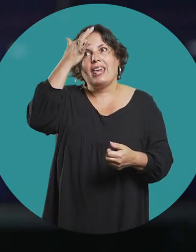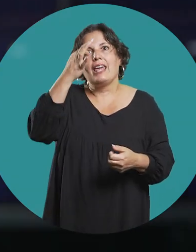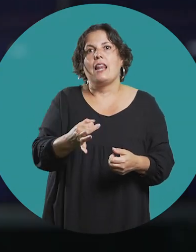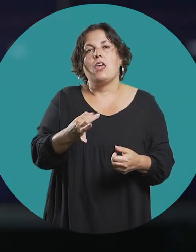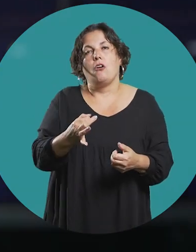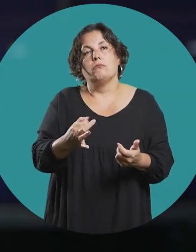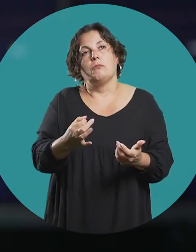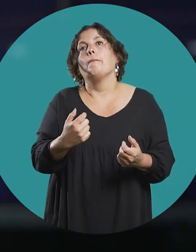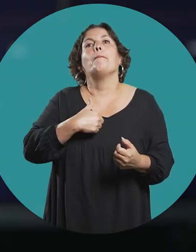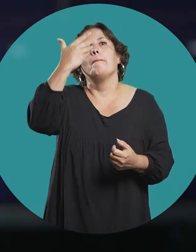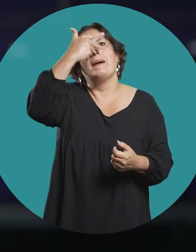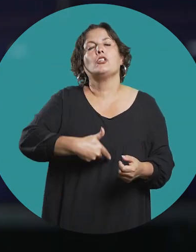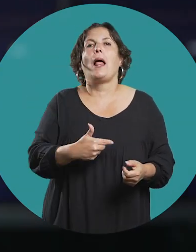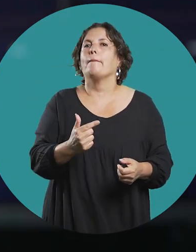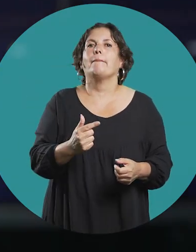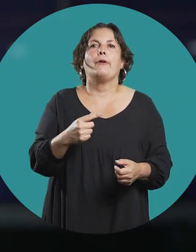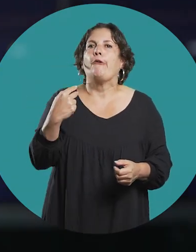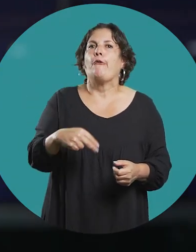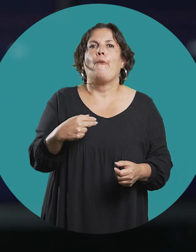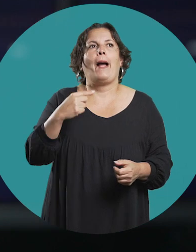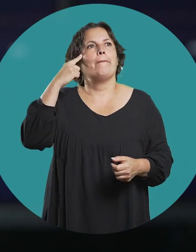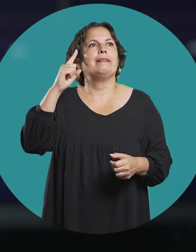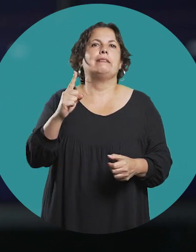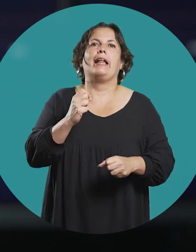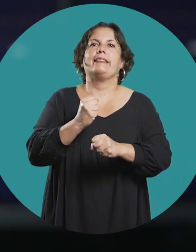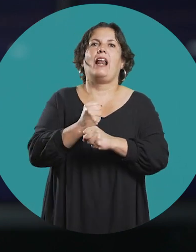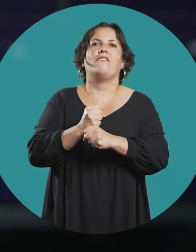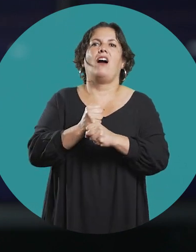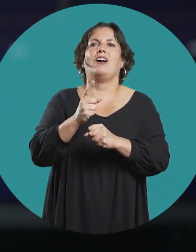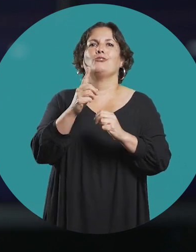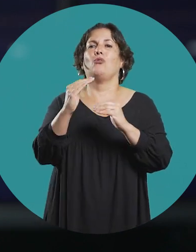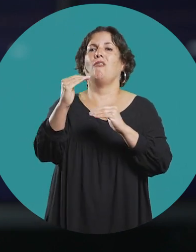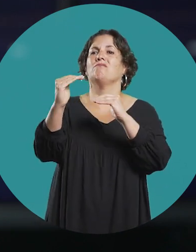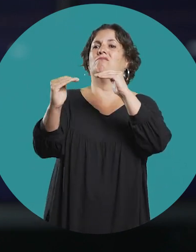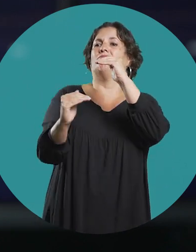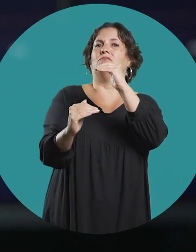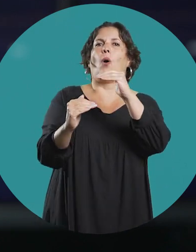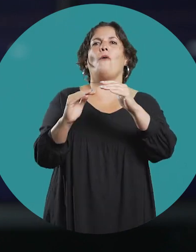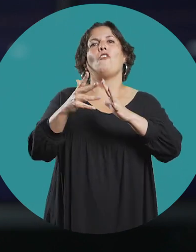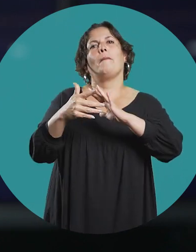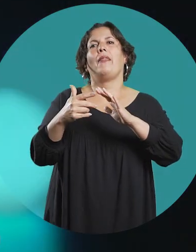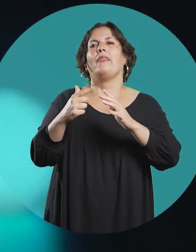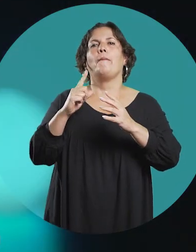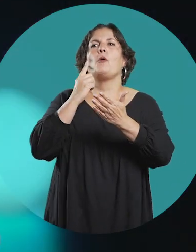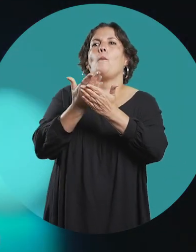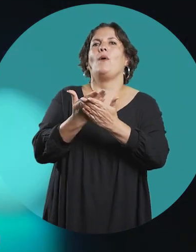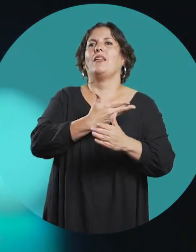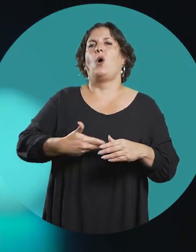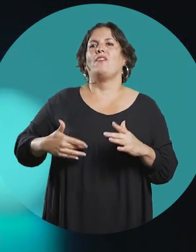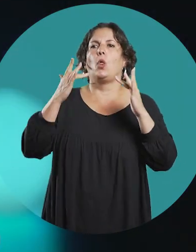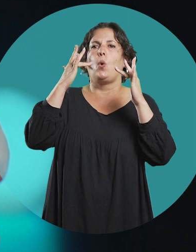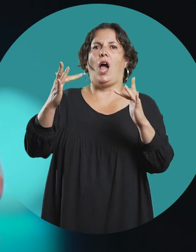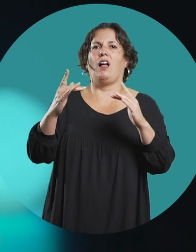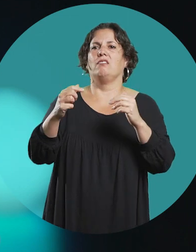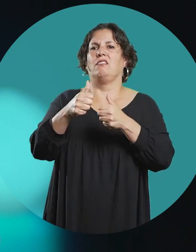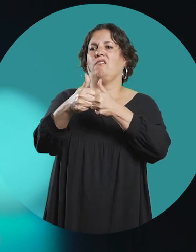yo personalmente nunca se me ocurrió trabajar como un escalón más arriba, como de política educativa y eso. Por ahora